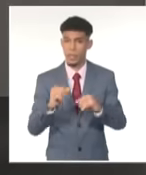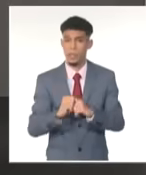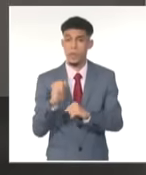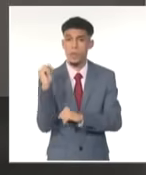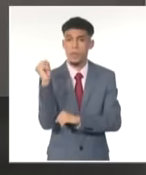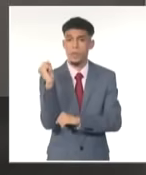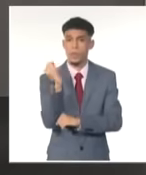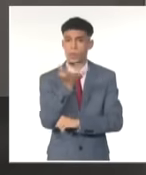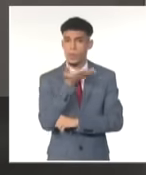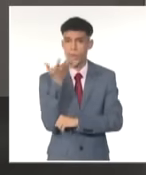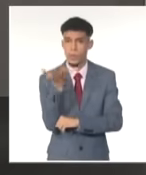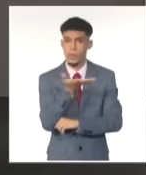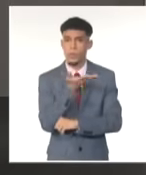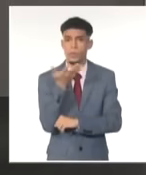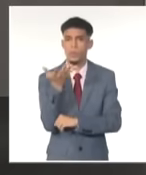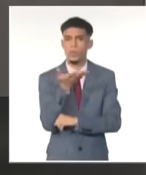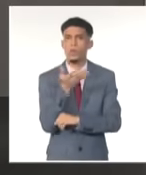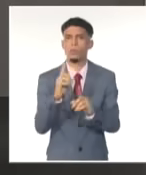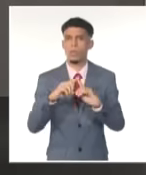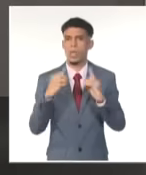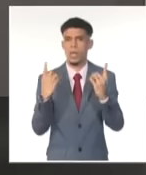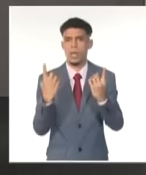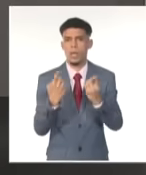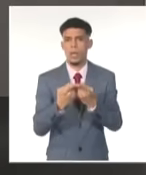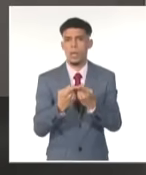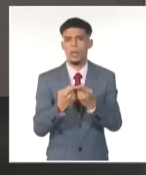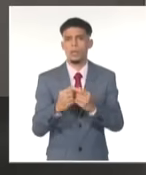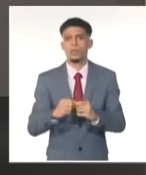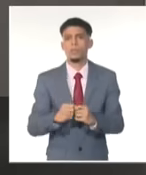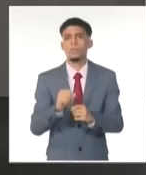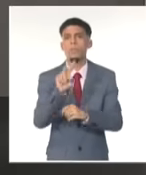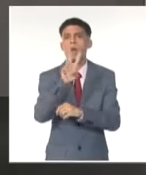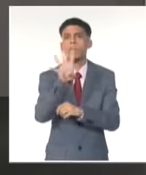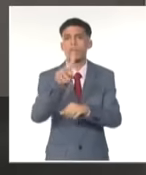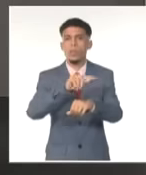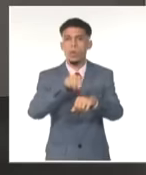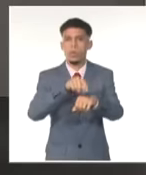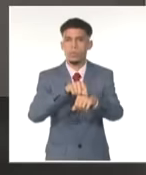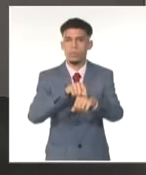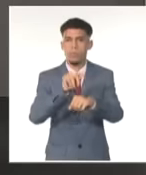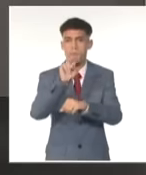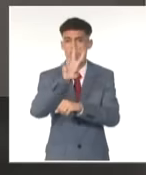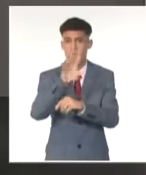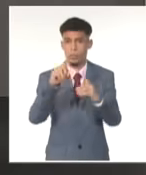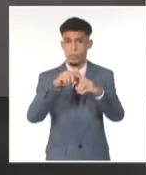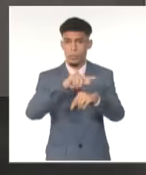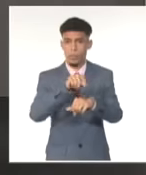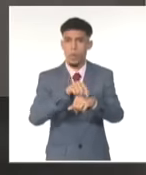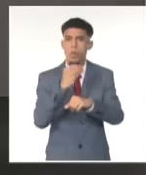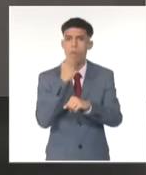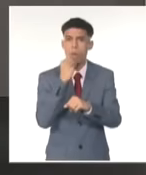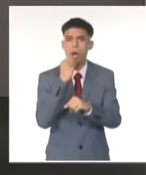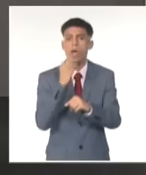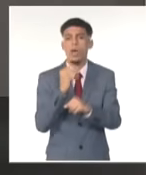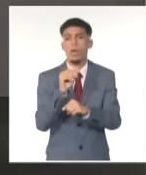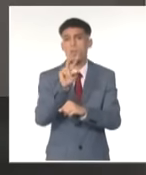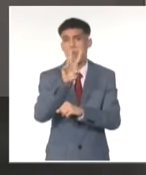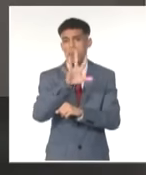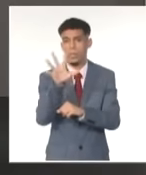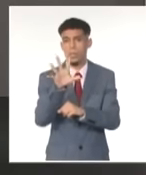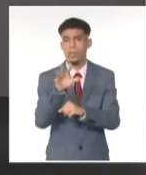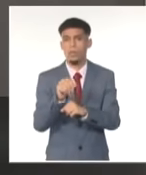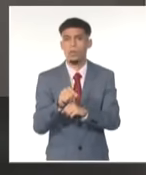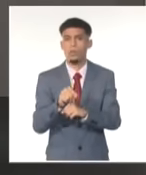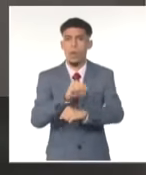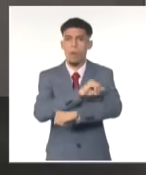nordeste. En general, 10, 25 kilómetros por hora, porque puede llegar a 35, el sol es en la costa norte